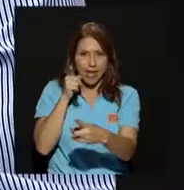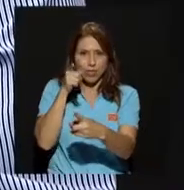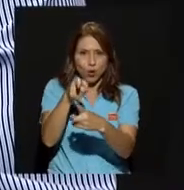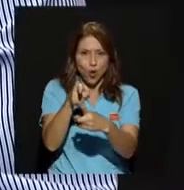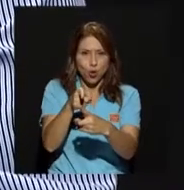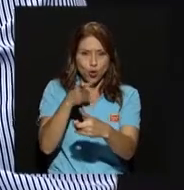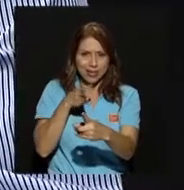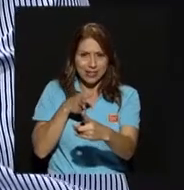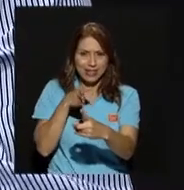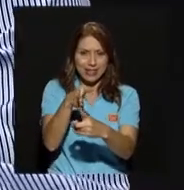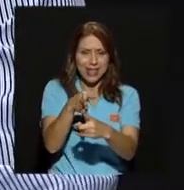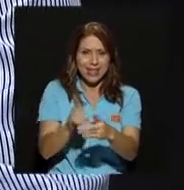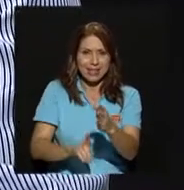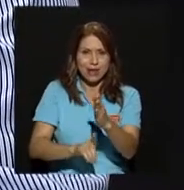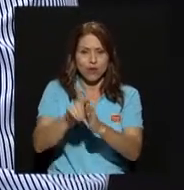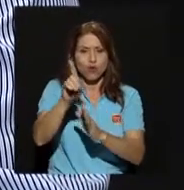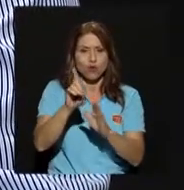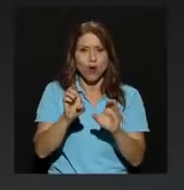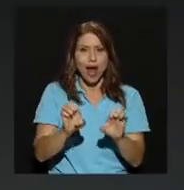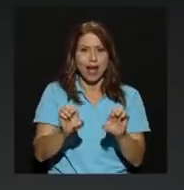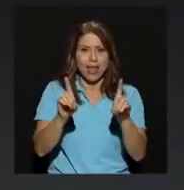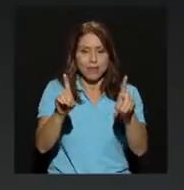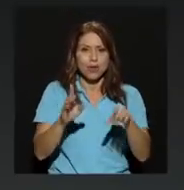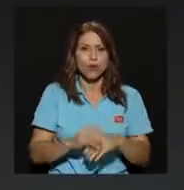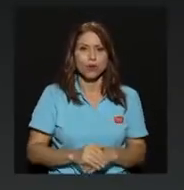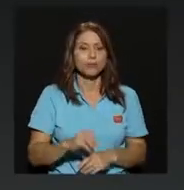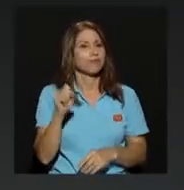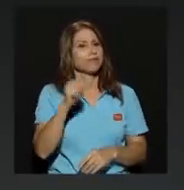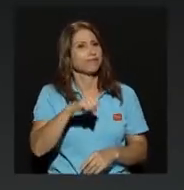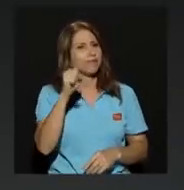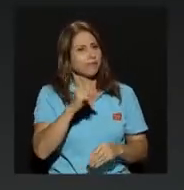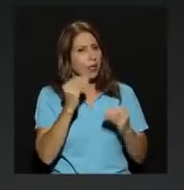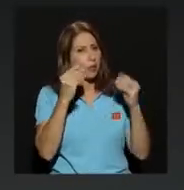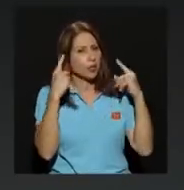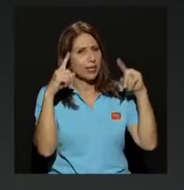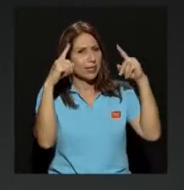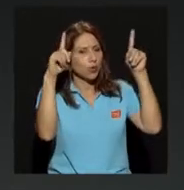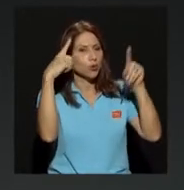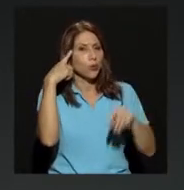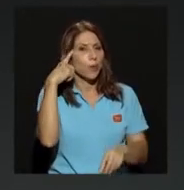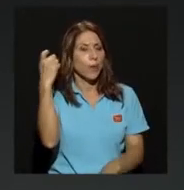de desarrollo académico. Claro, y es muy exitoso porque